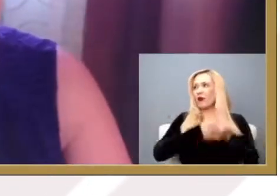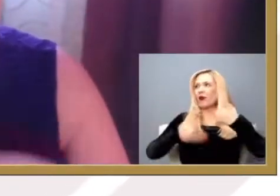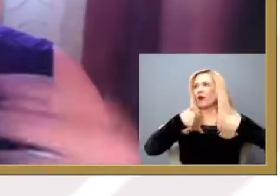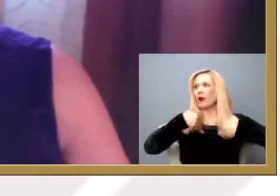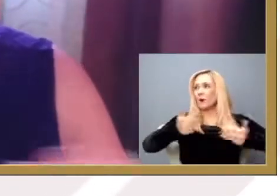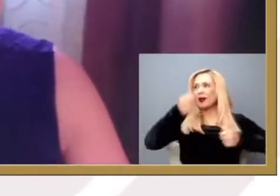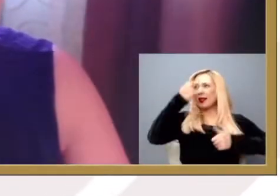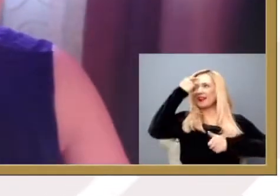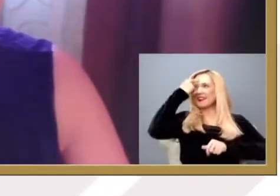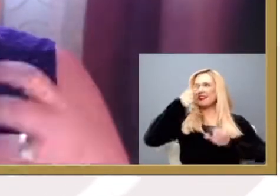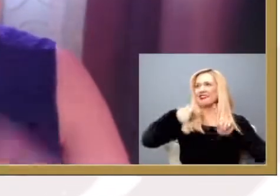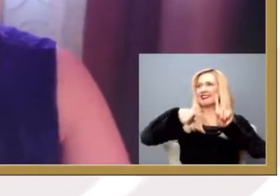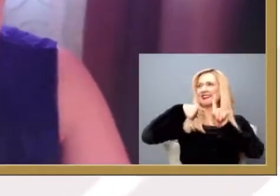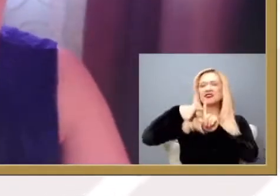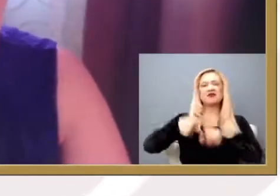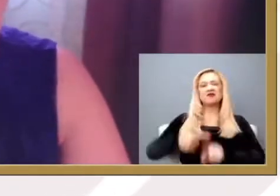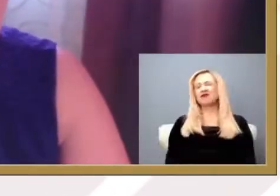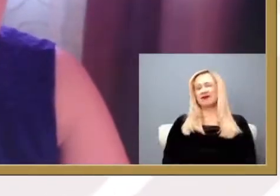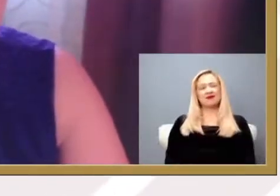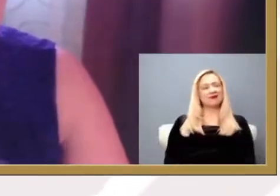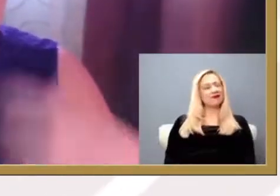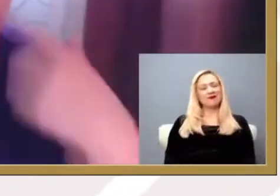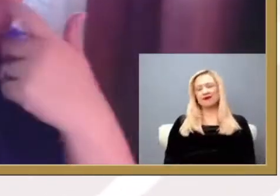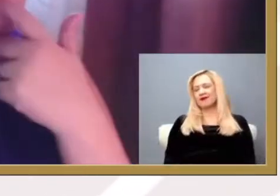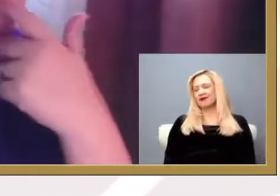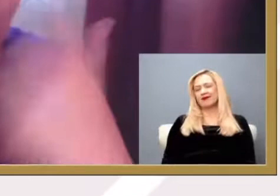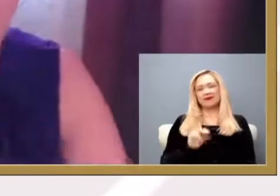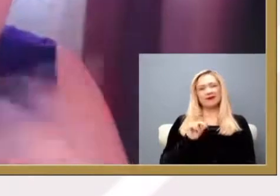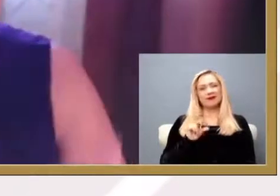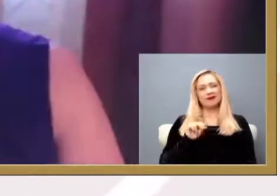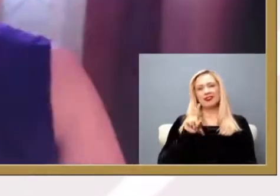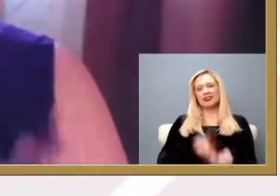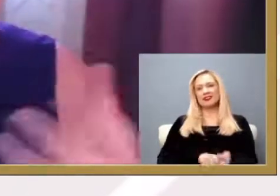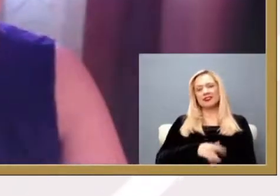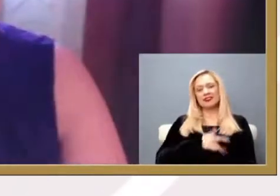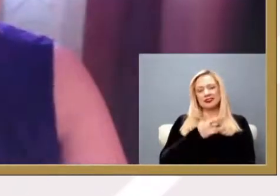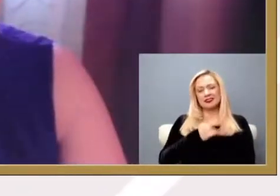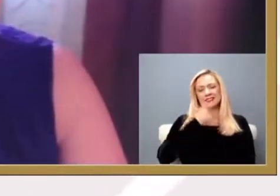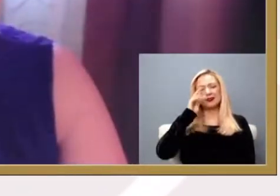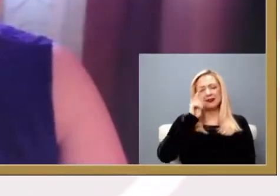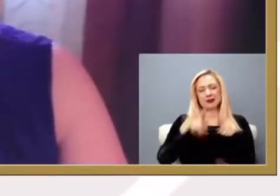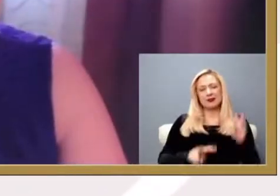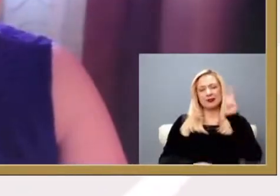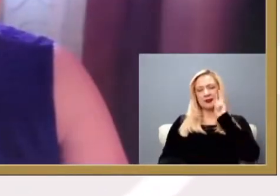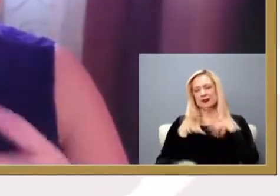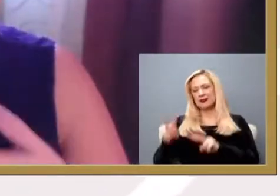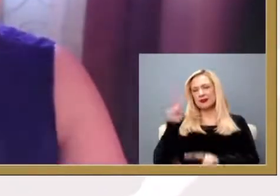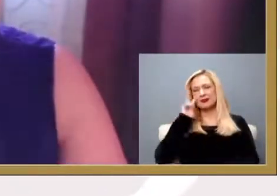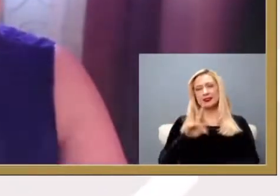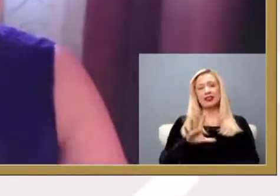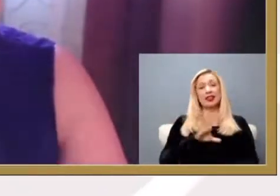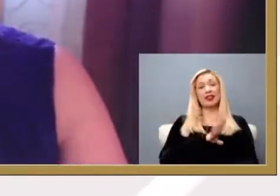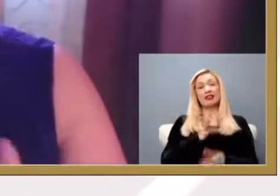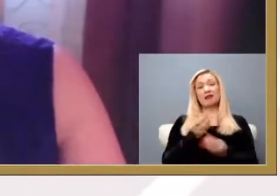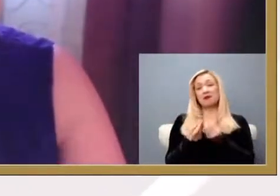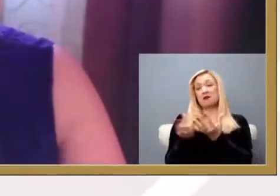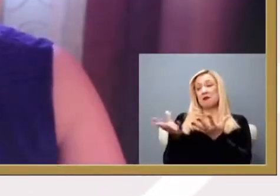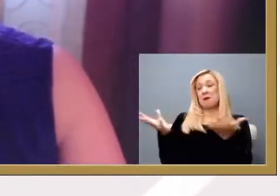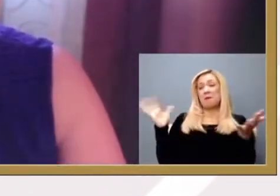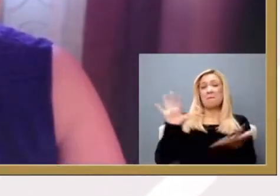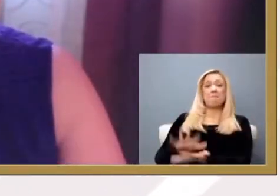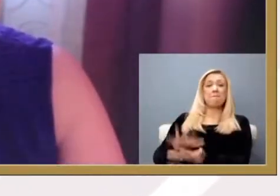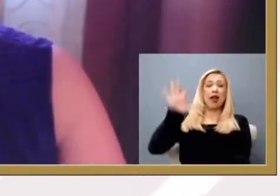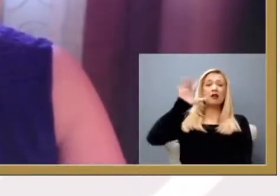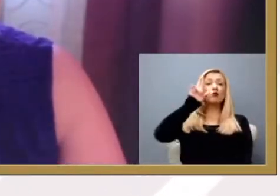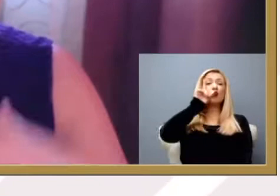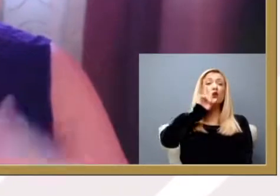es que haces cuestionamientos a partir de la experiencia, ¿no? Y que te vas dando cuenta, como comentaba Ischel, que hay más mujeres, que hay más personas gordas